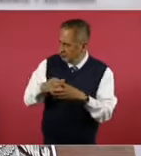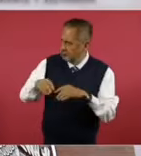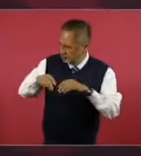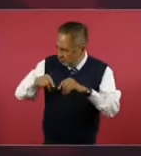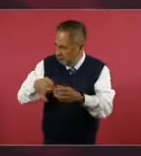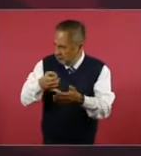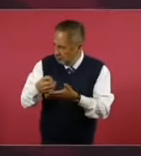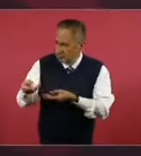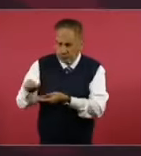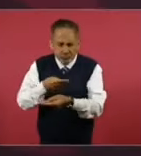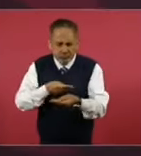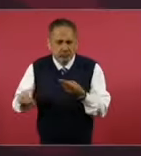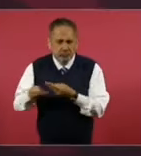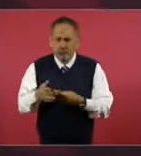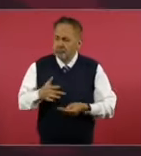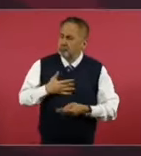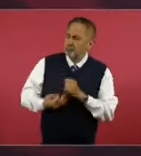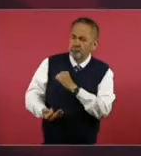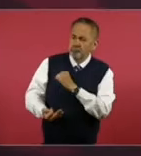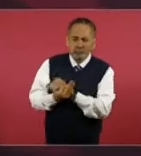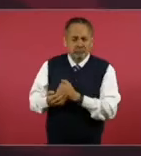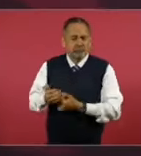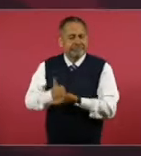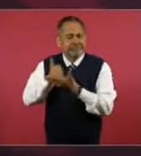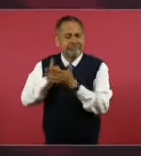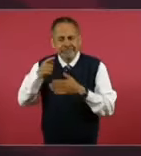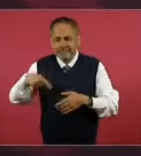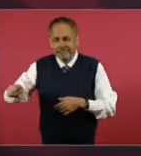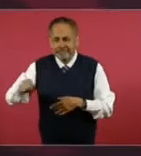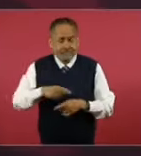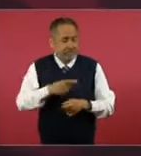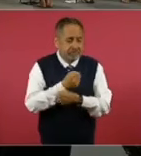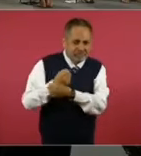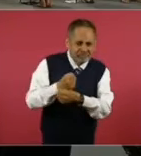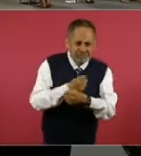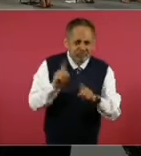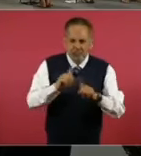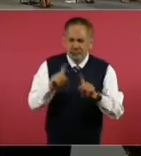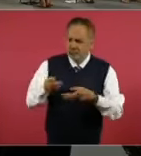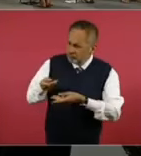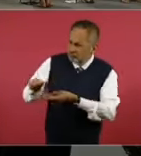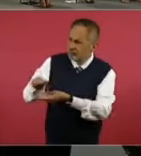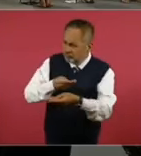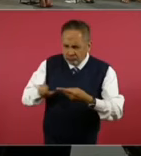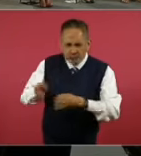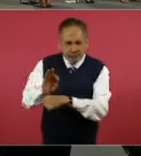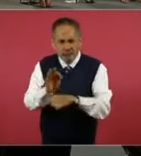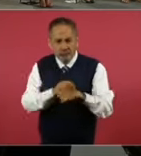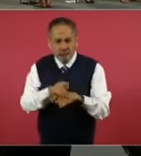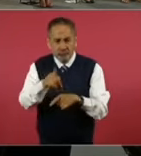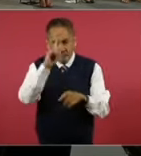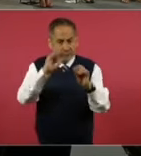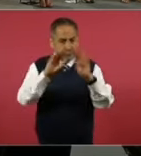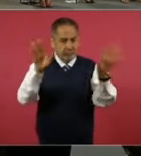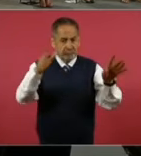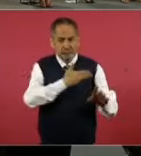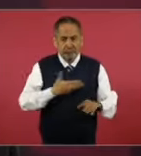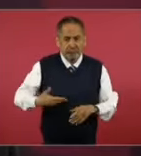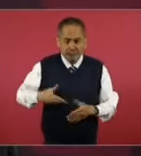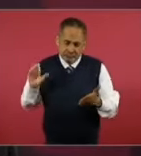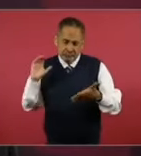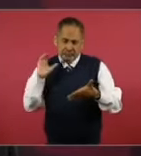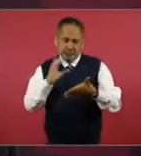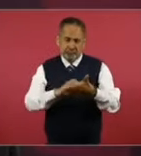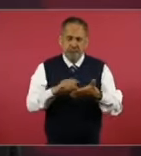otros valores que alimentaron un espíritu libertario, contrarios a la esclavitud y a la opresión. Eso lo dejó usted muy claro, señor presidente, en el